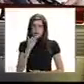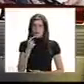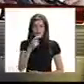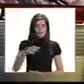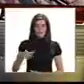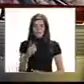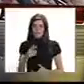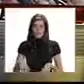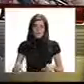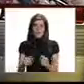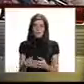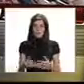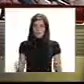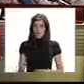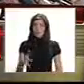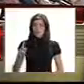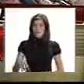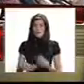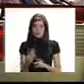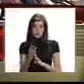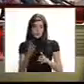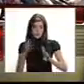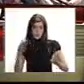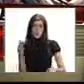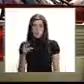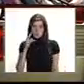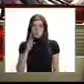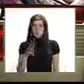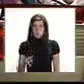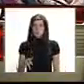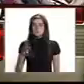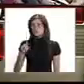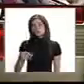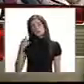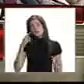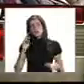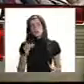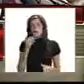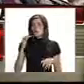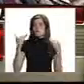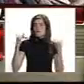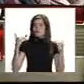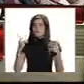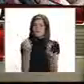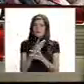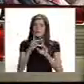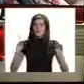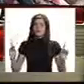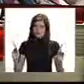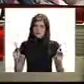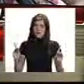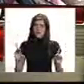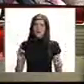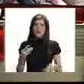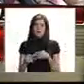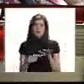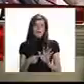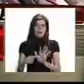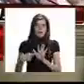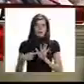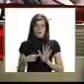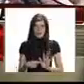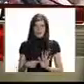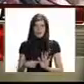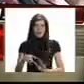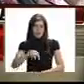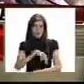sectores populares, sobre todo, haciendo cola. Y creo que esta es una fiesta de la democracia que le da ejemplo y hace pedagogía ante el